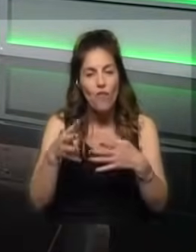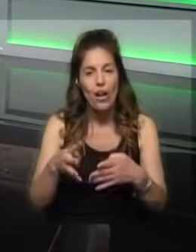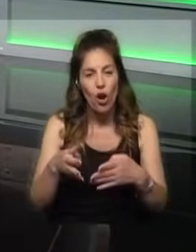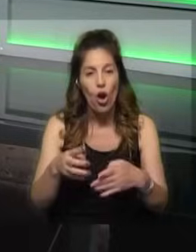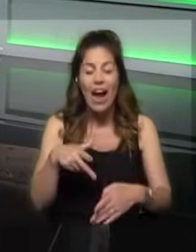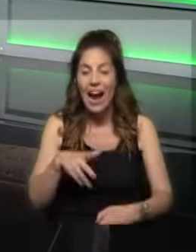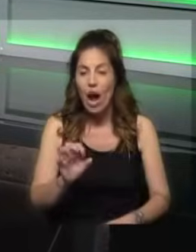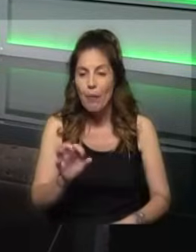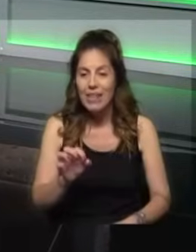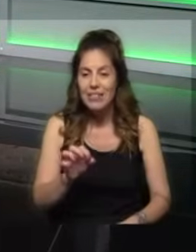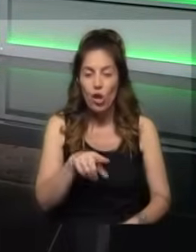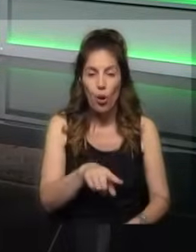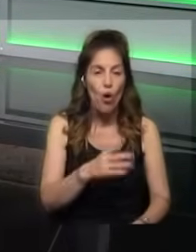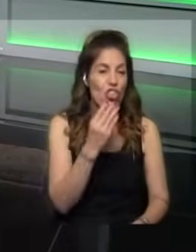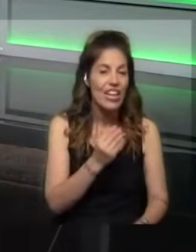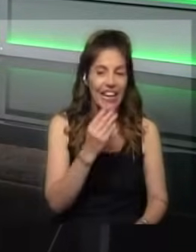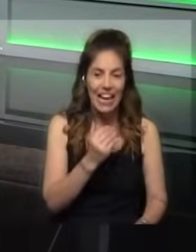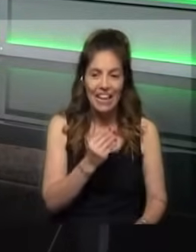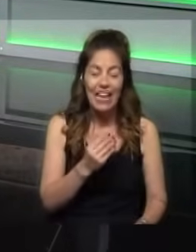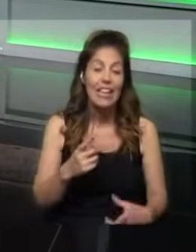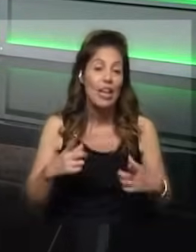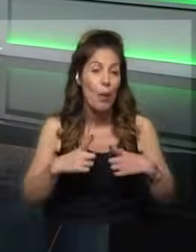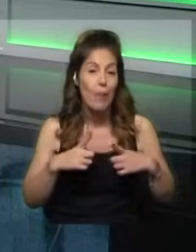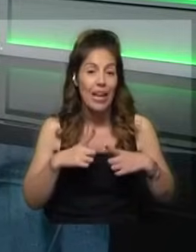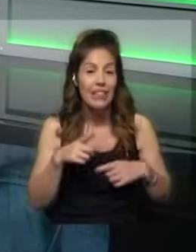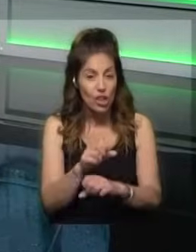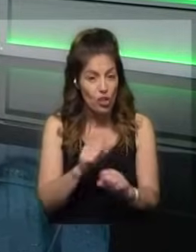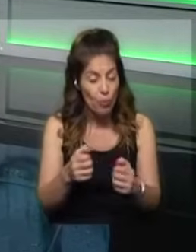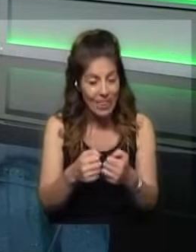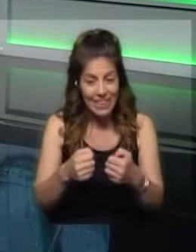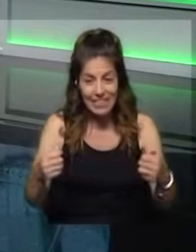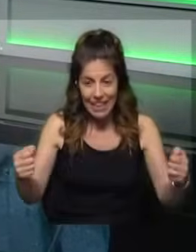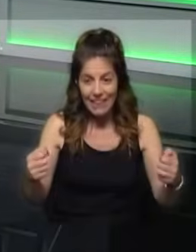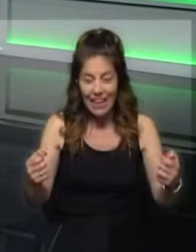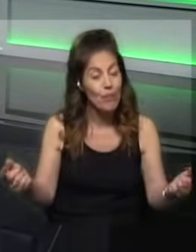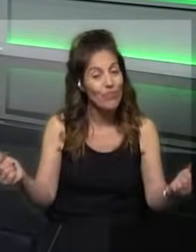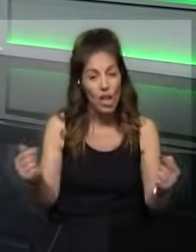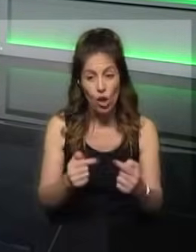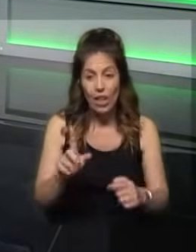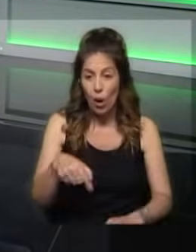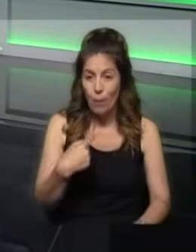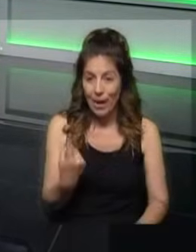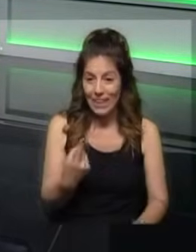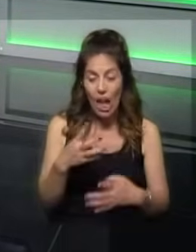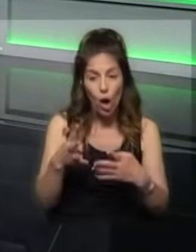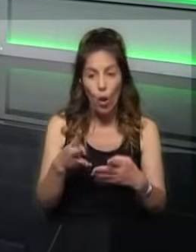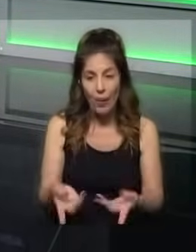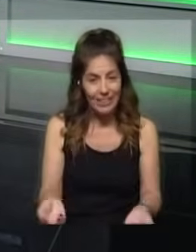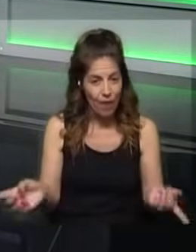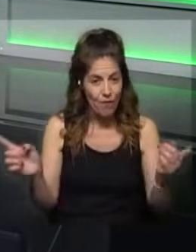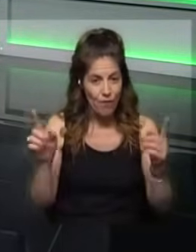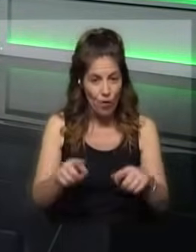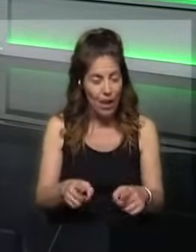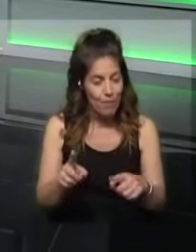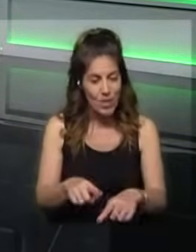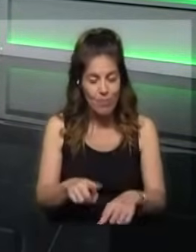jamás como por parte de Israel y habrá que aguardar si esto se puede extender porque de lo contrario mañana los combates van a volver con la